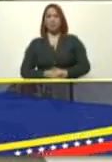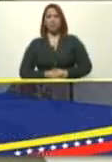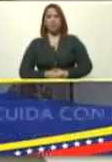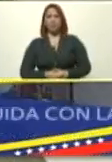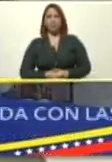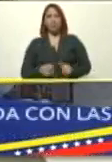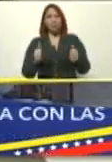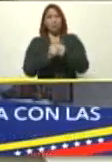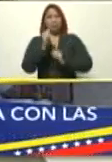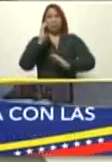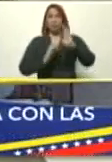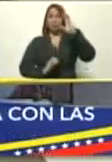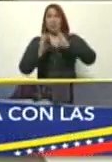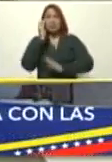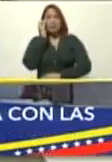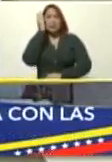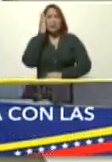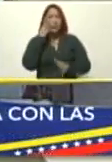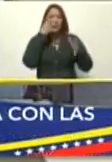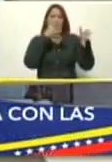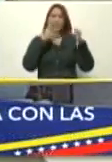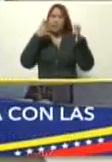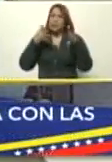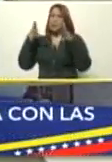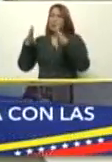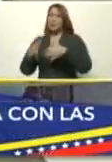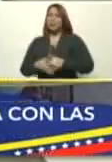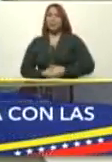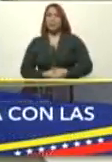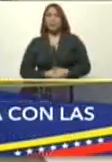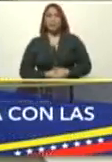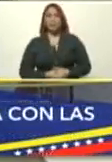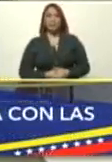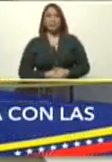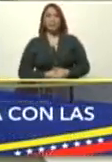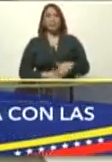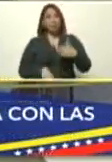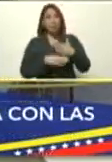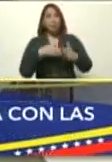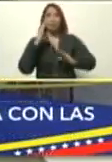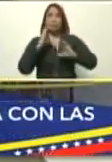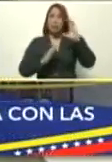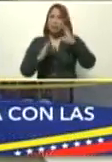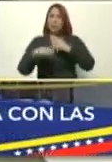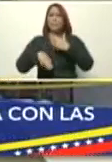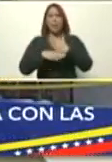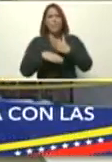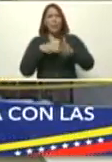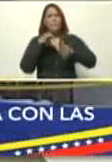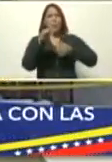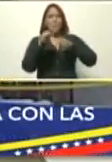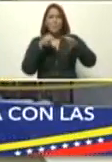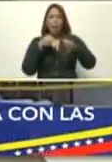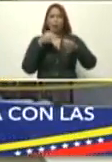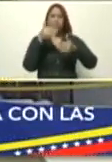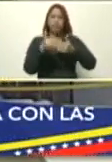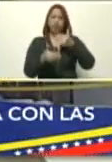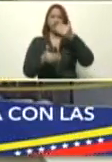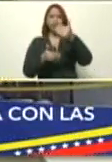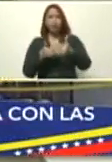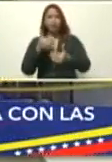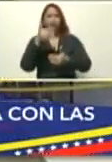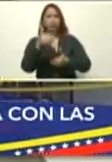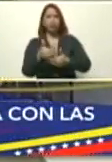con la ciencia creando conciencia. Vamos con la ciencia, vamos explicando cada detalle de cada